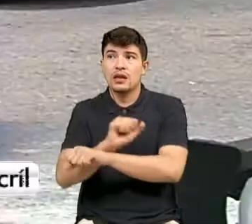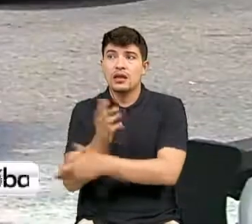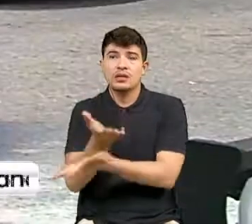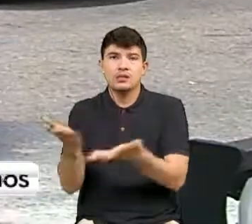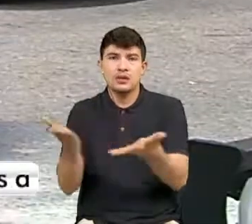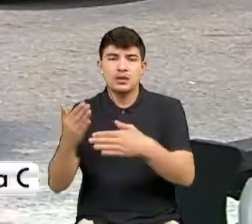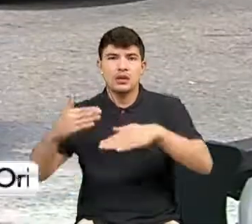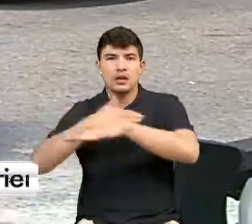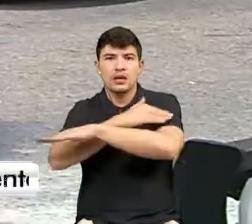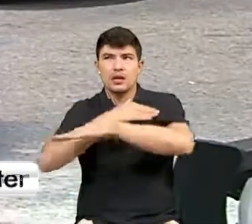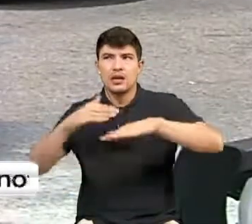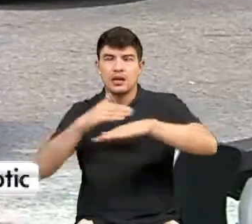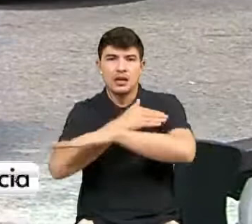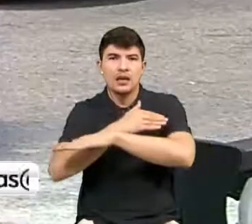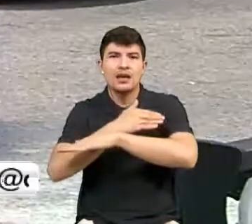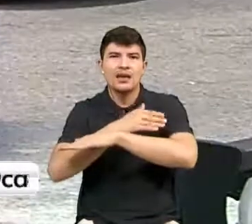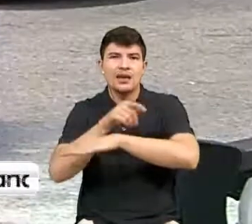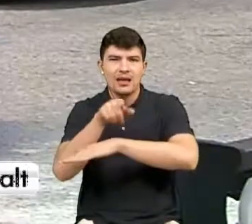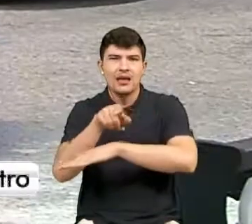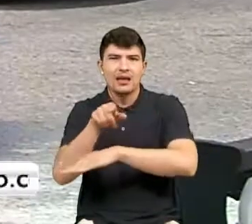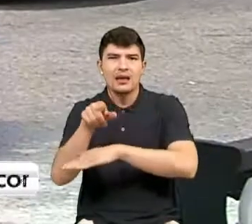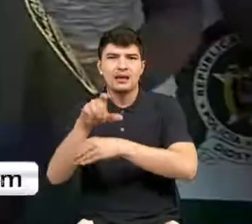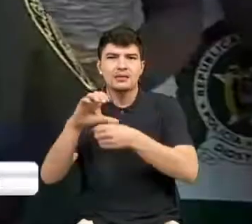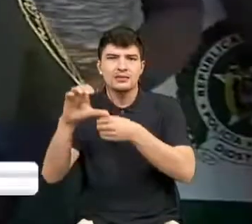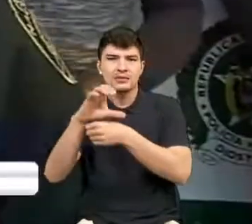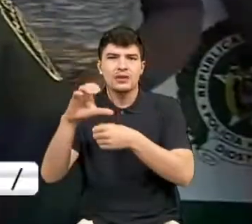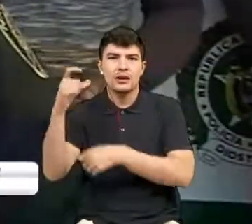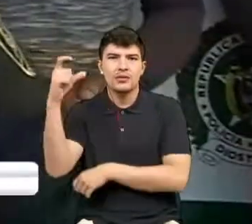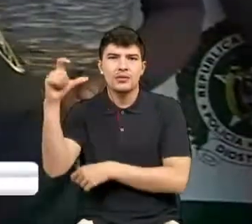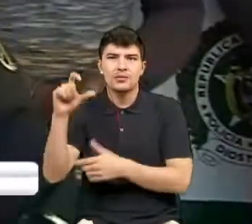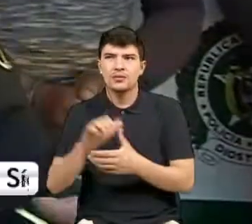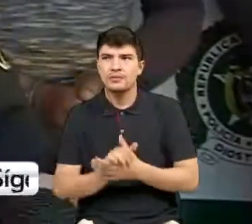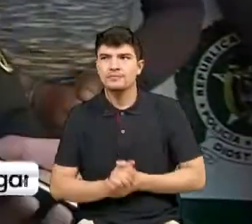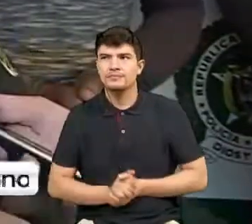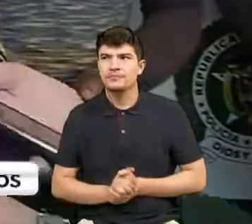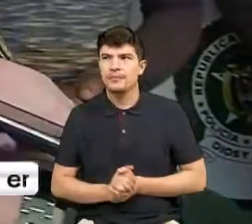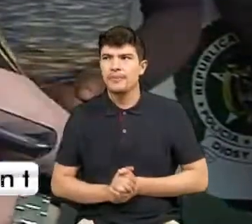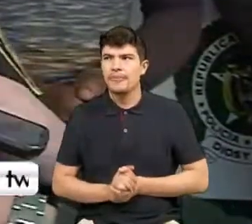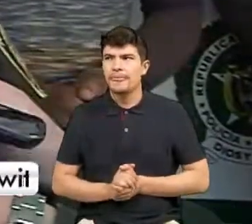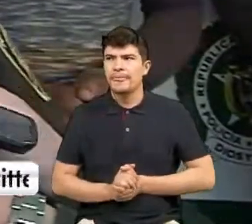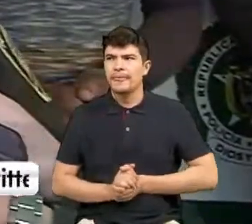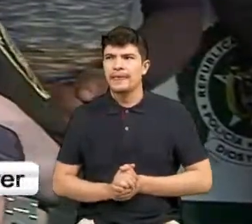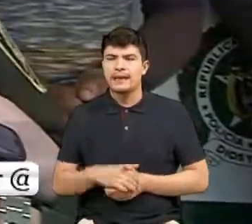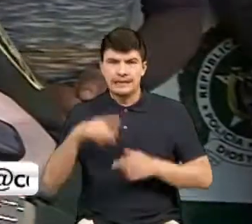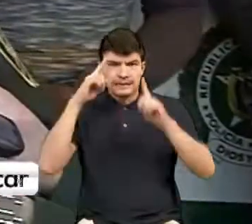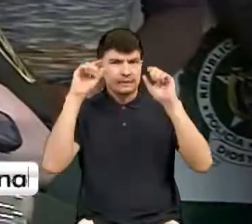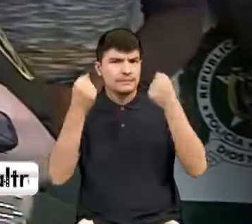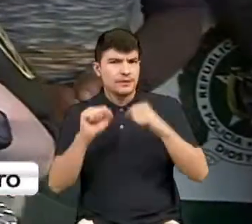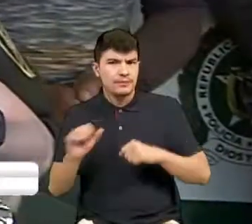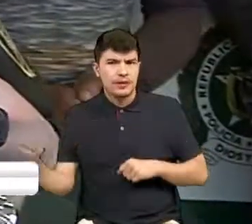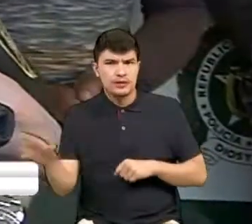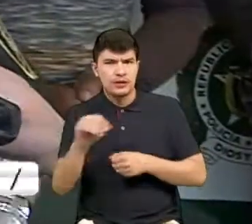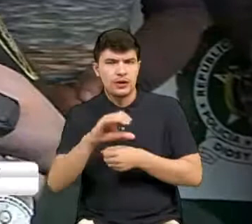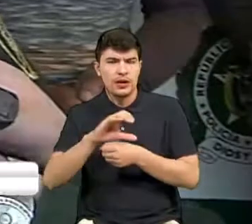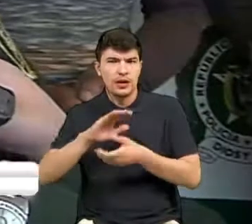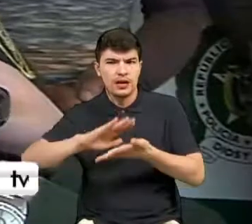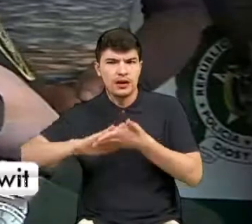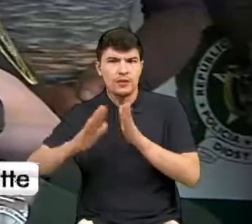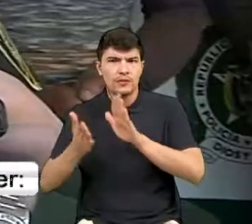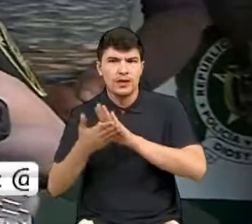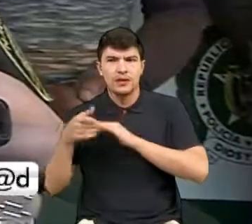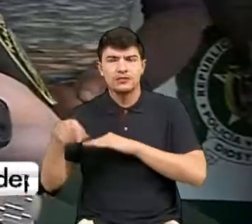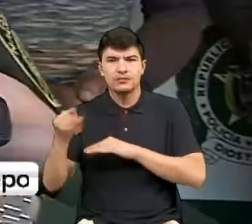anillo vial la capital nortesantandereana que ha inquietado a toda la comunidad del área metropolitana es